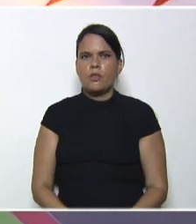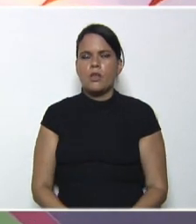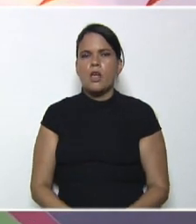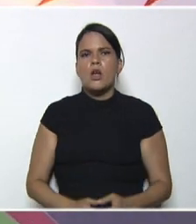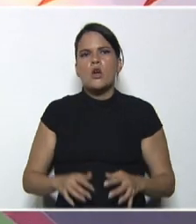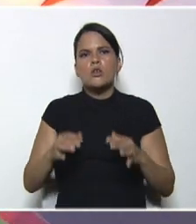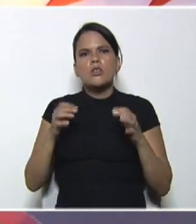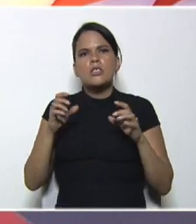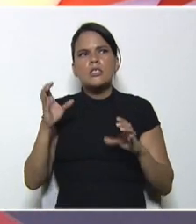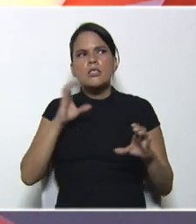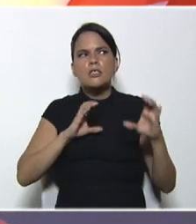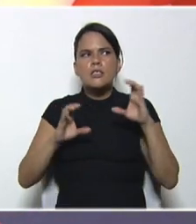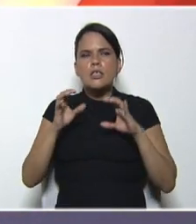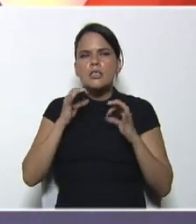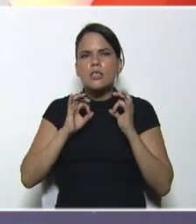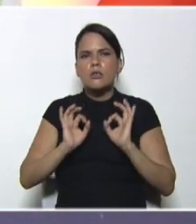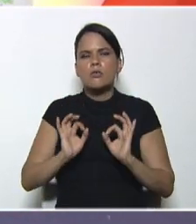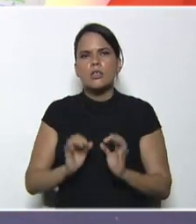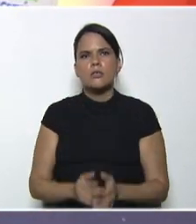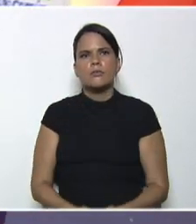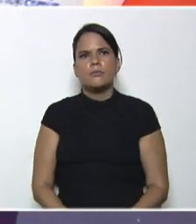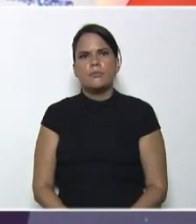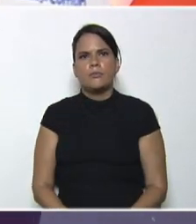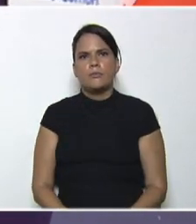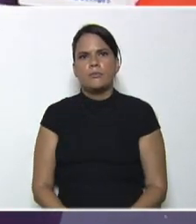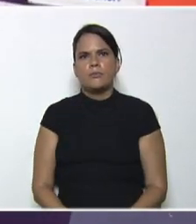de ciencias naturales.